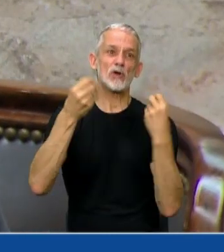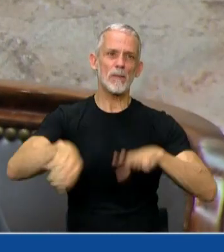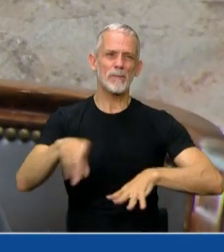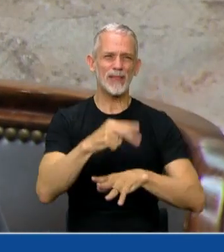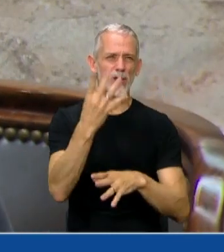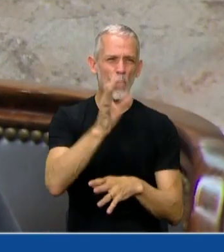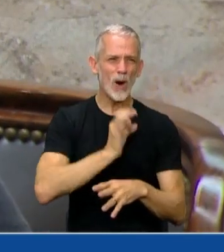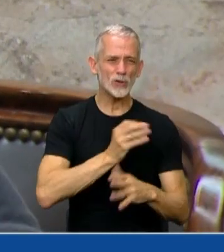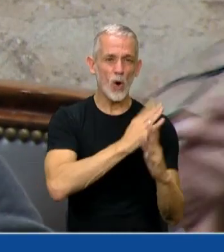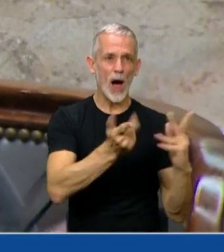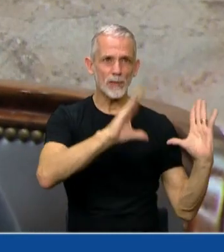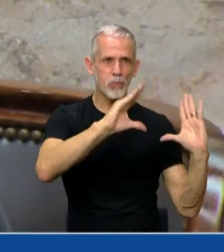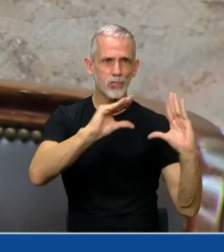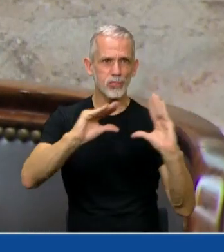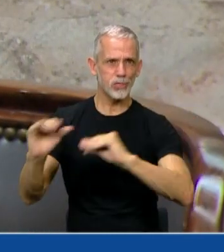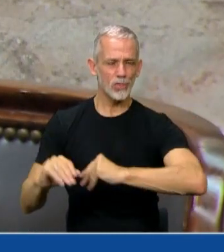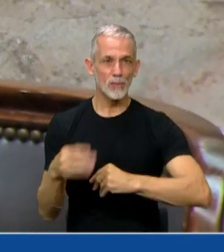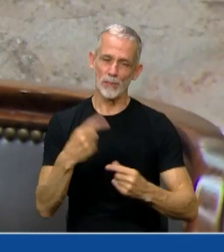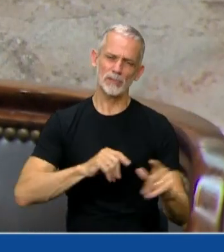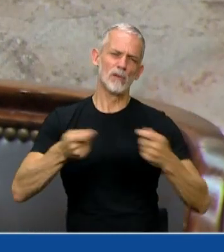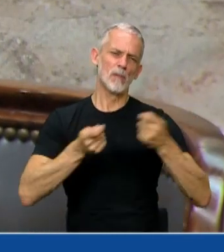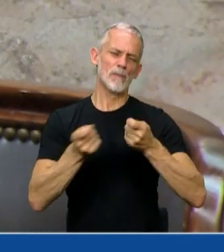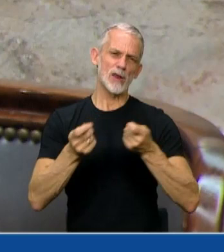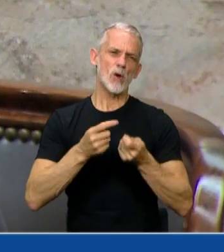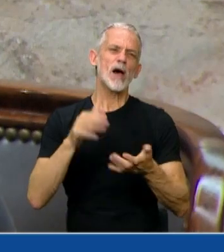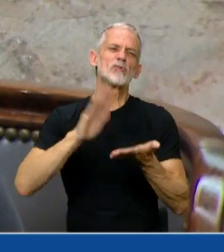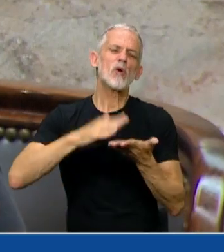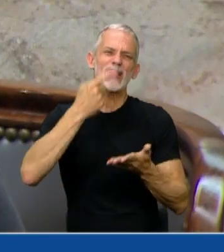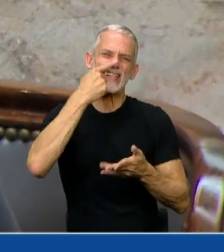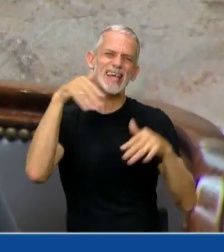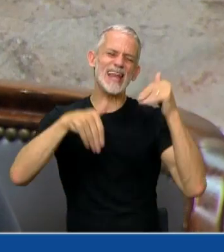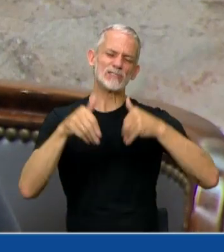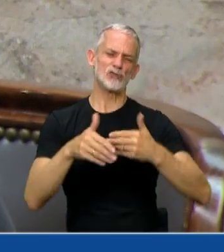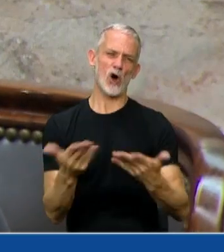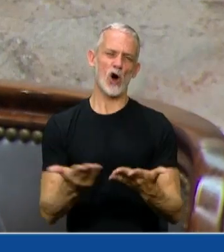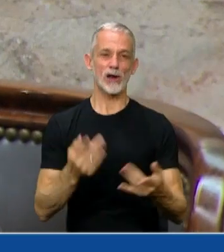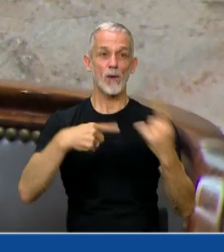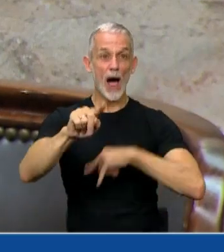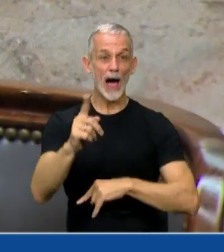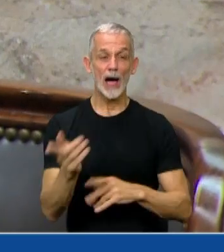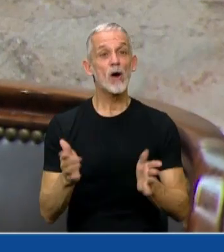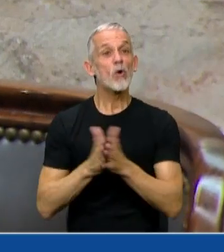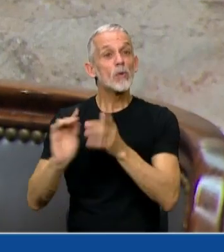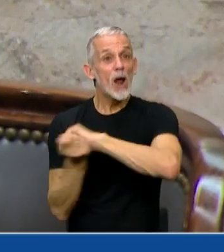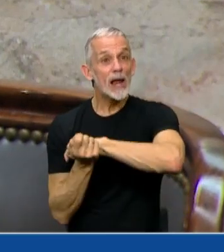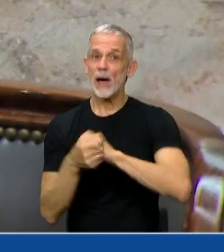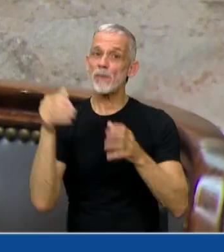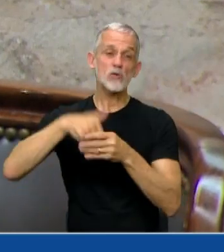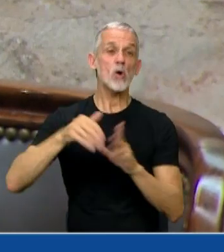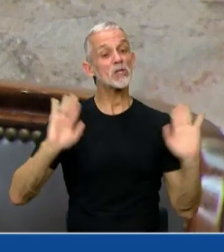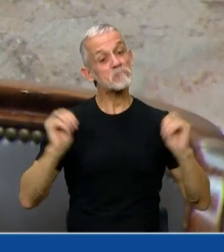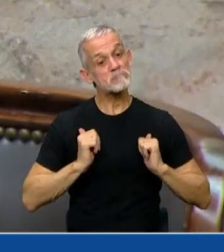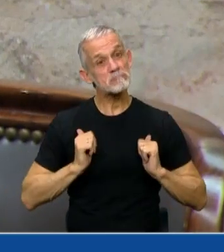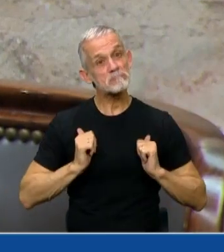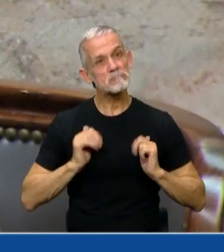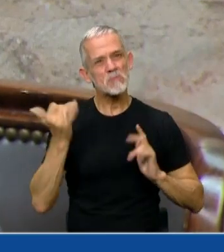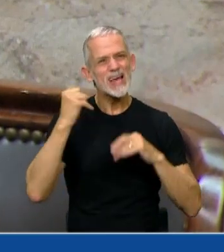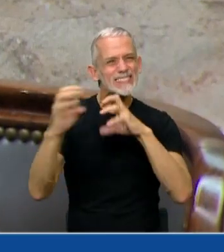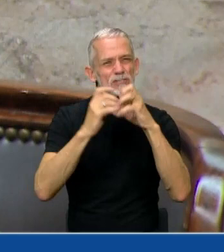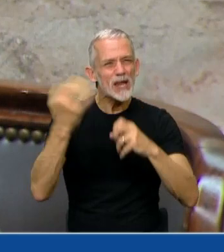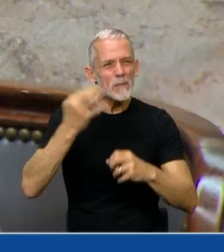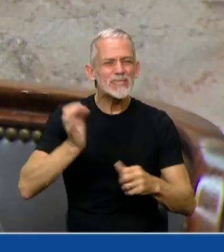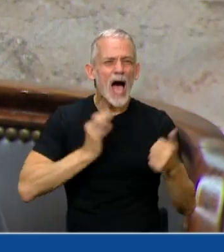últimos 4 años. Claro que es una maniobra electoral. Y ahora Juntos por el Cambio dice que no lo va a votar porque es una maniobra electoral. Hicieron sesiones